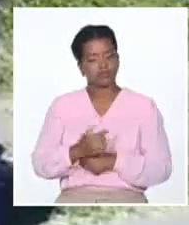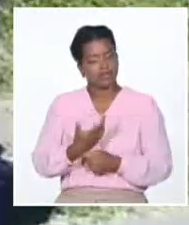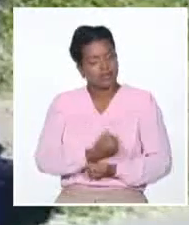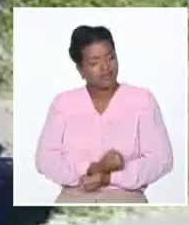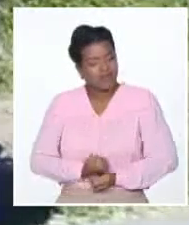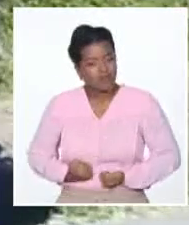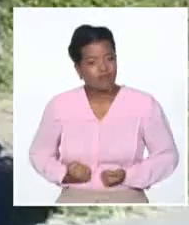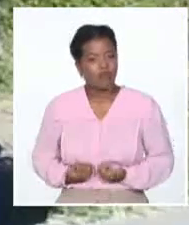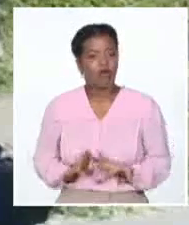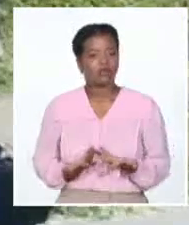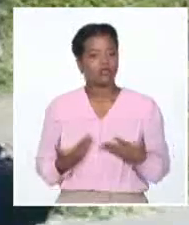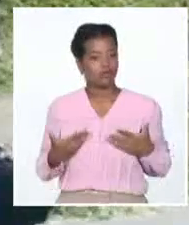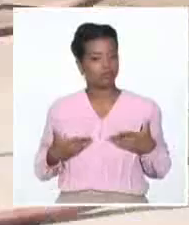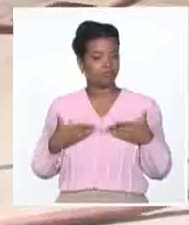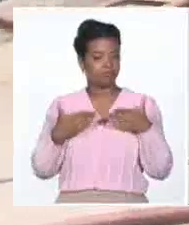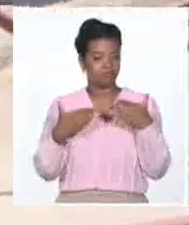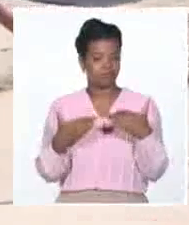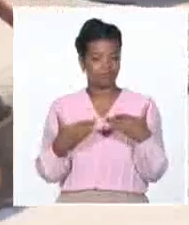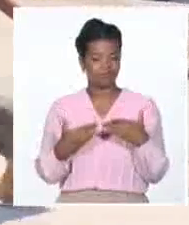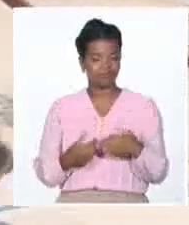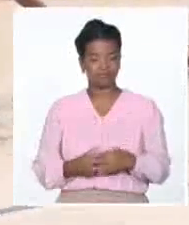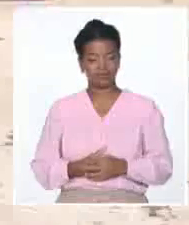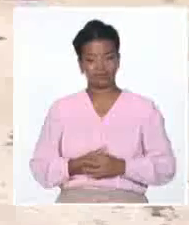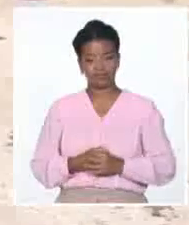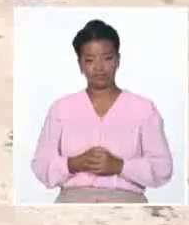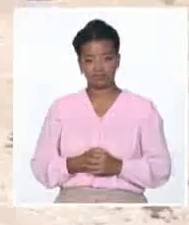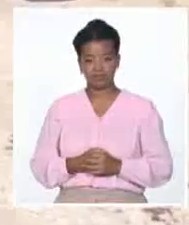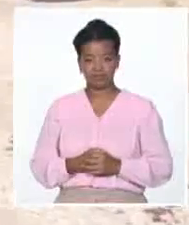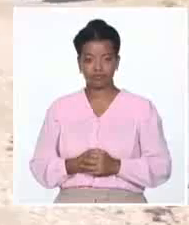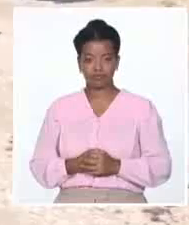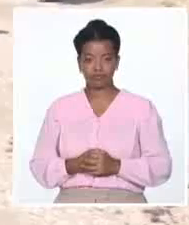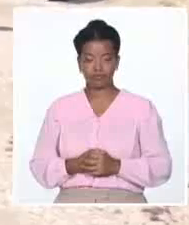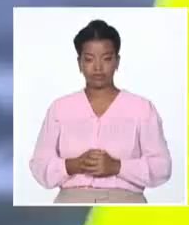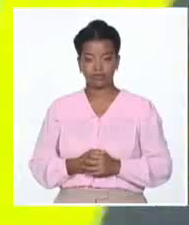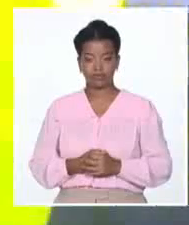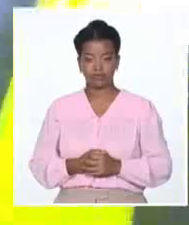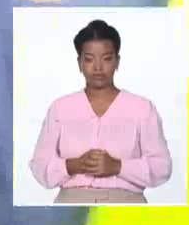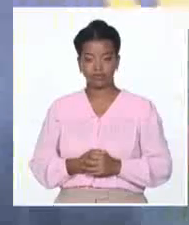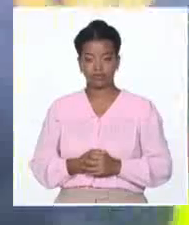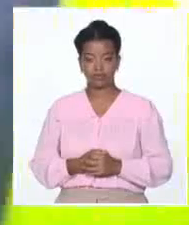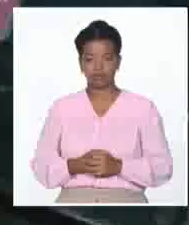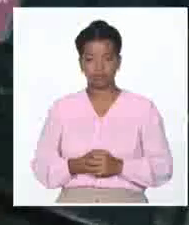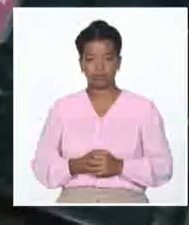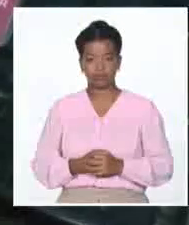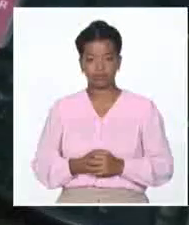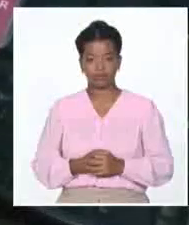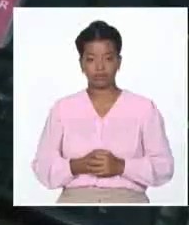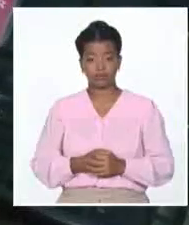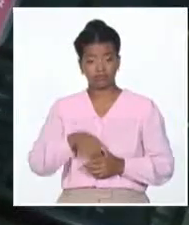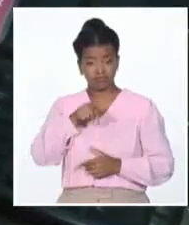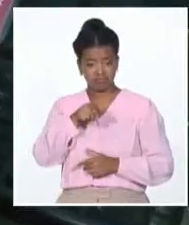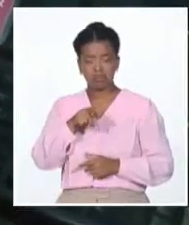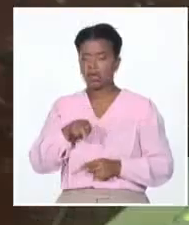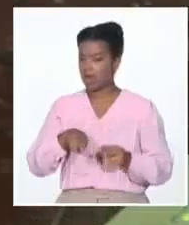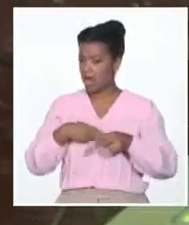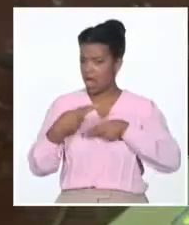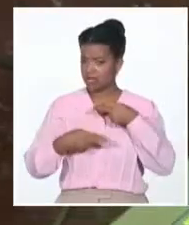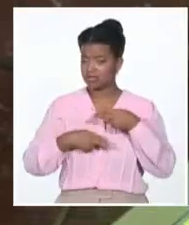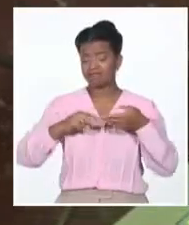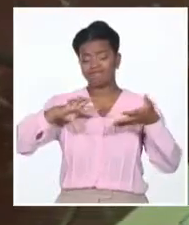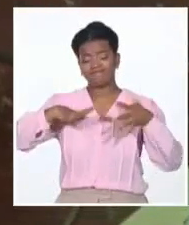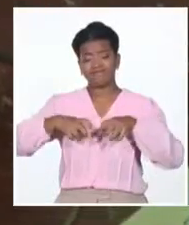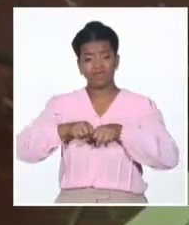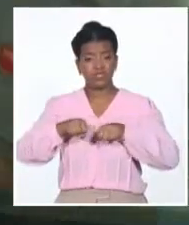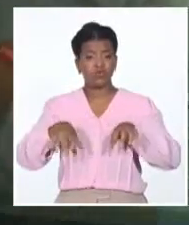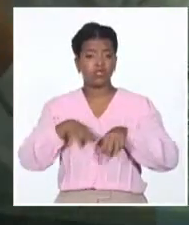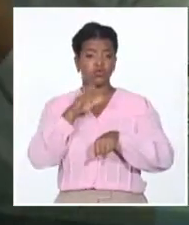sacrificios, valentía, moral combativa y firmeza. Ello se realiza, pese a la compleja situación económica generada por el